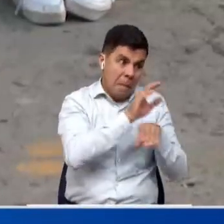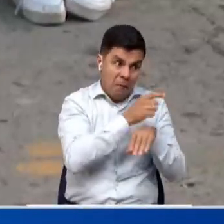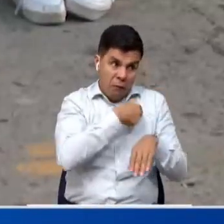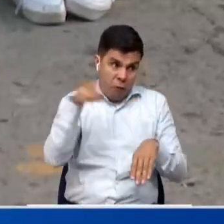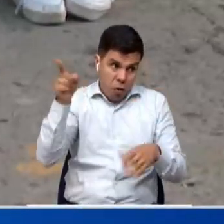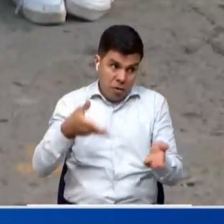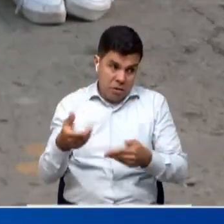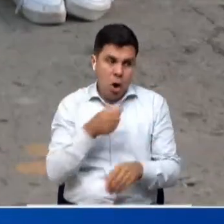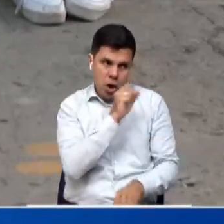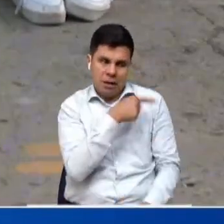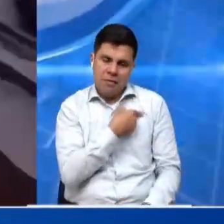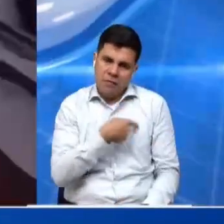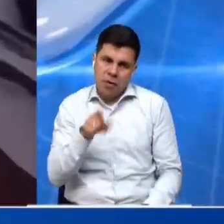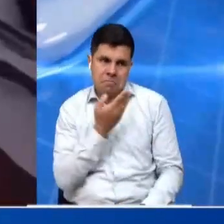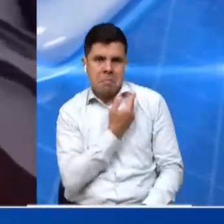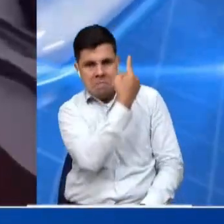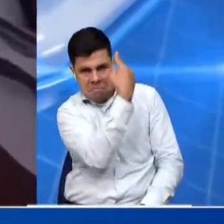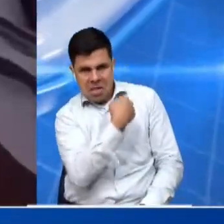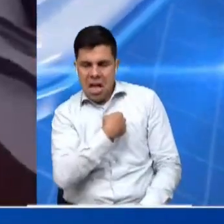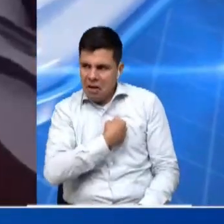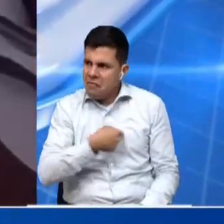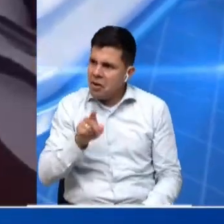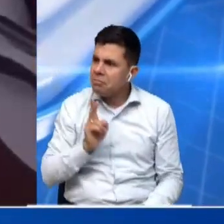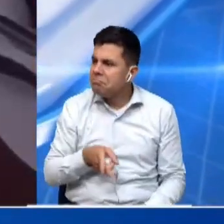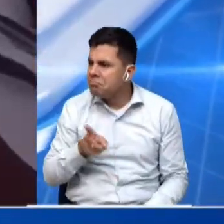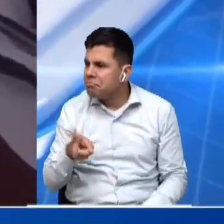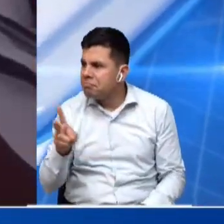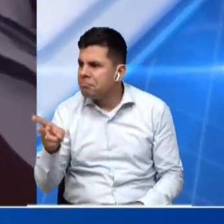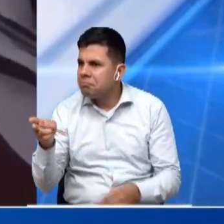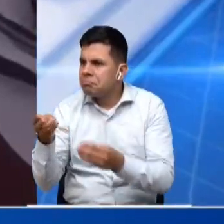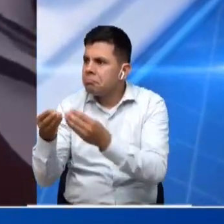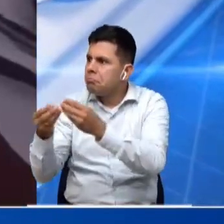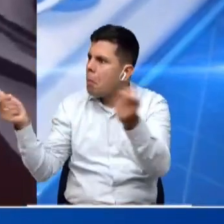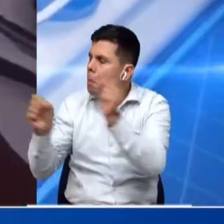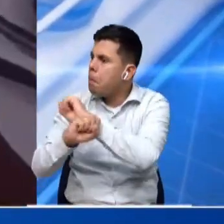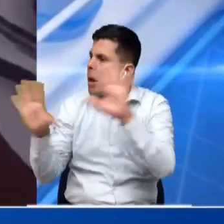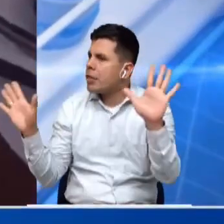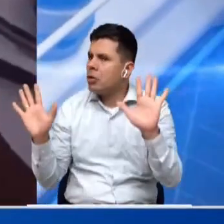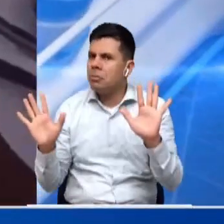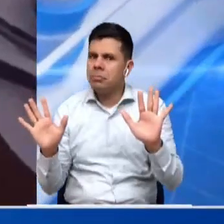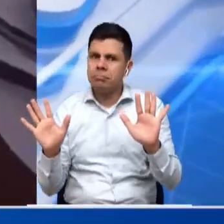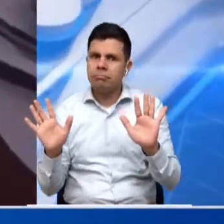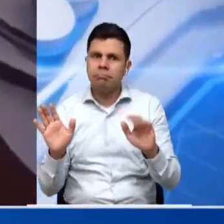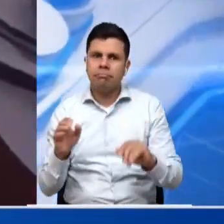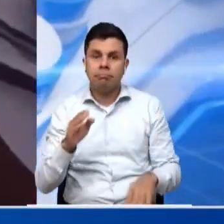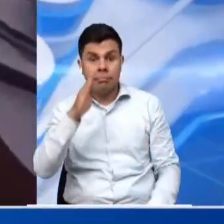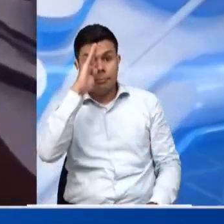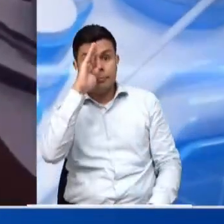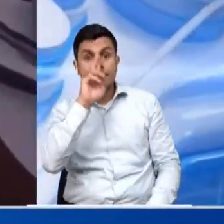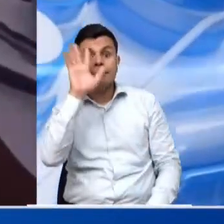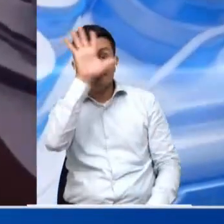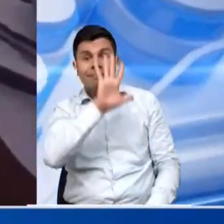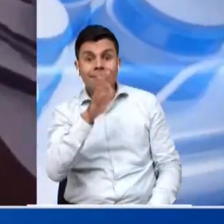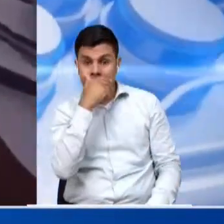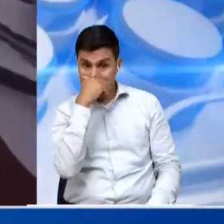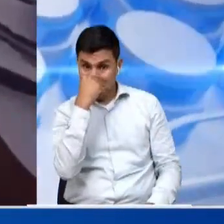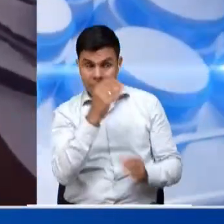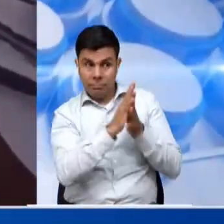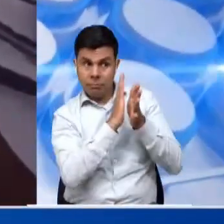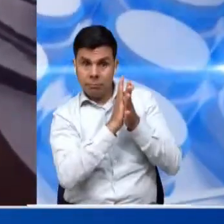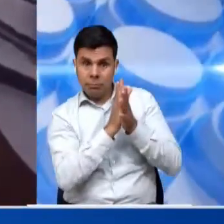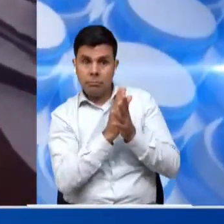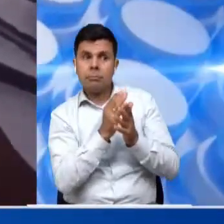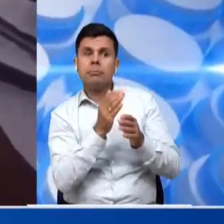a donde la envió su mamá. De acuerdo a la información de la Policía Nacional, la menor